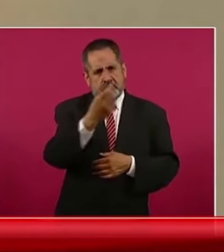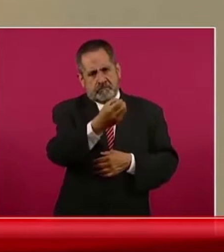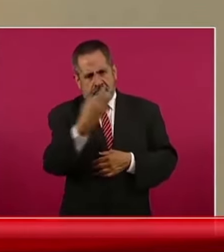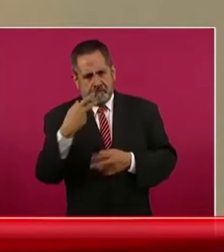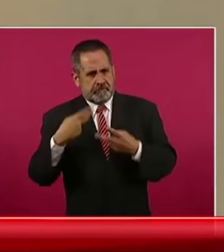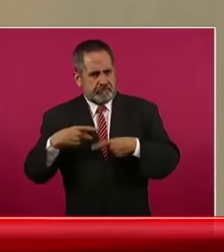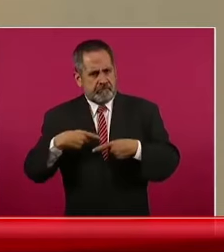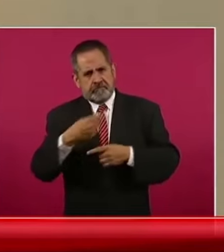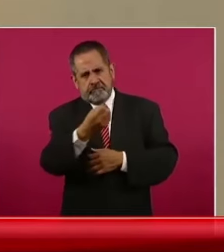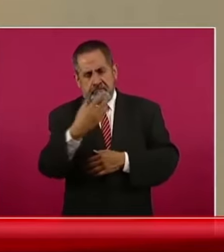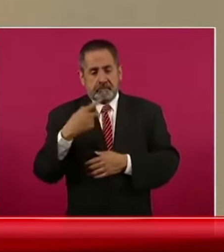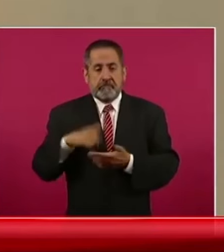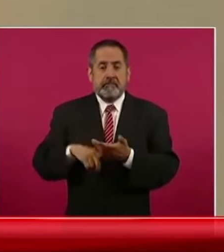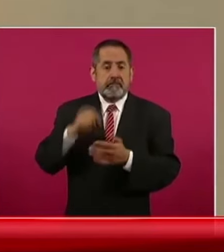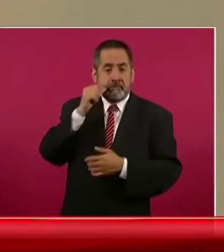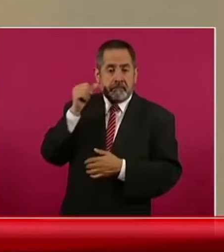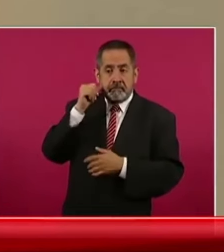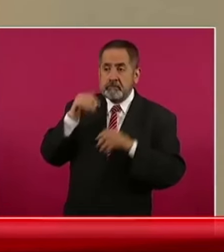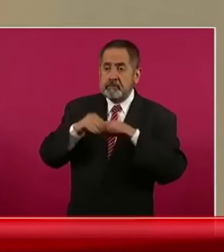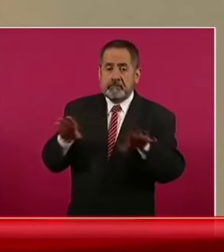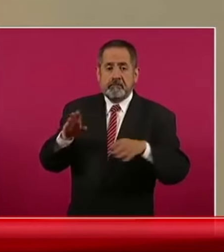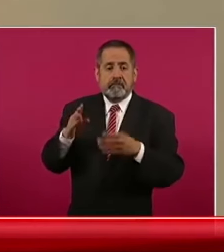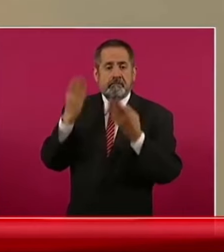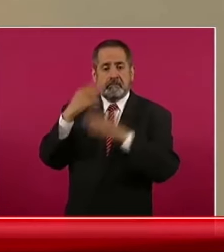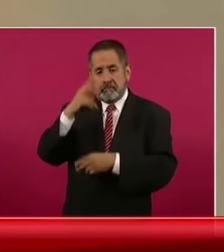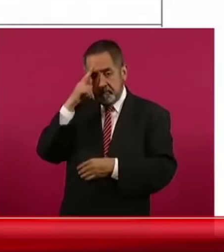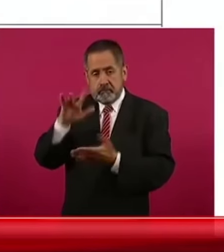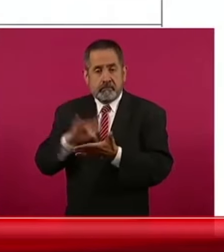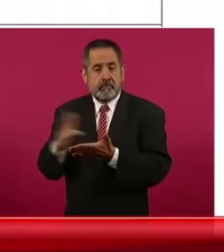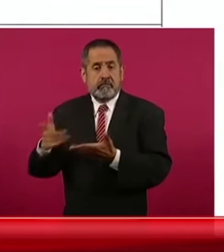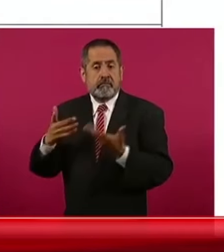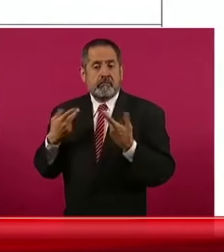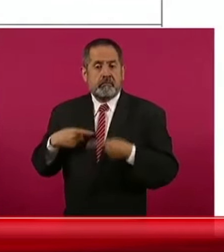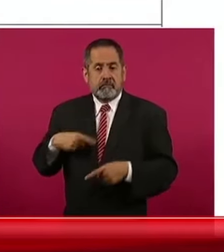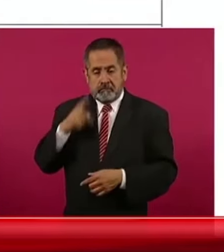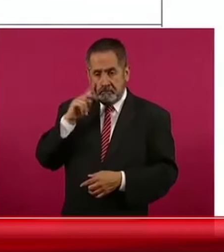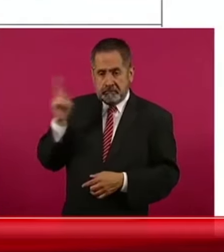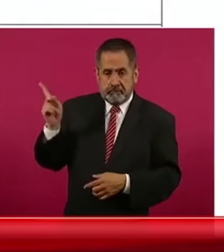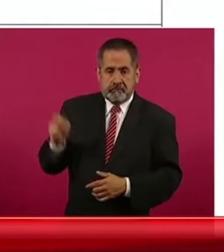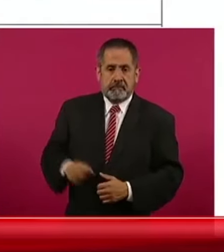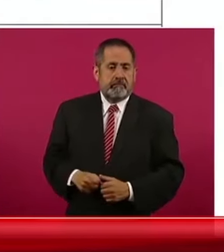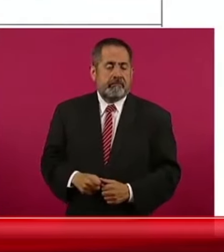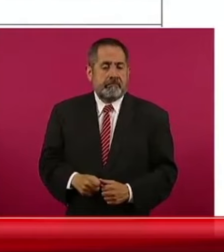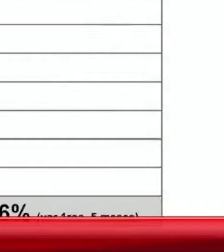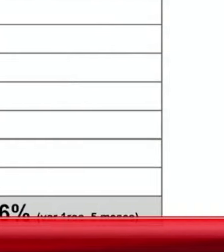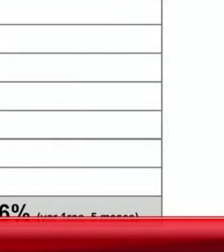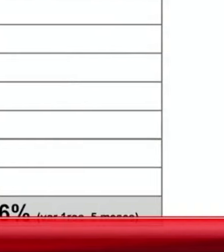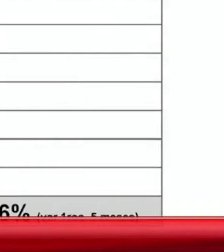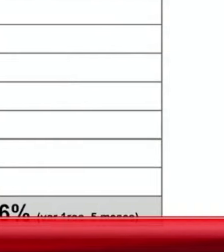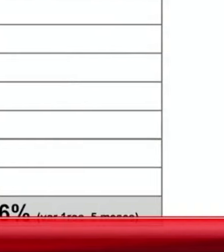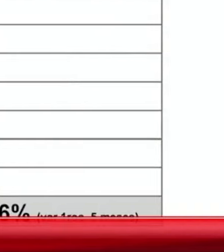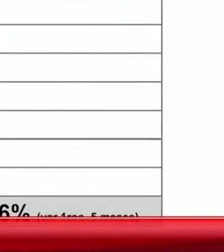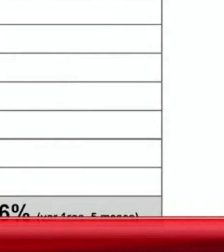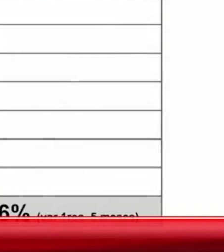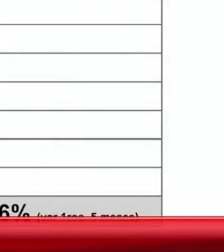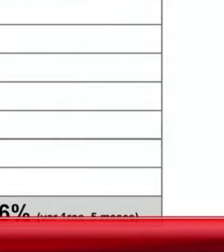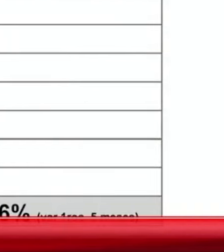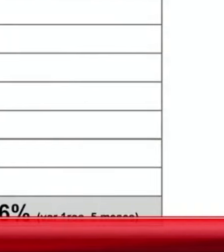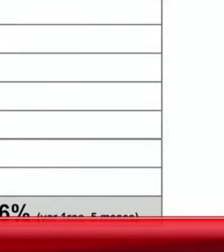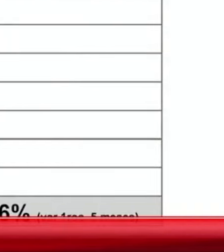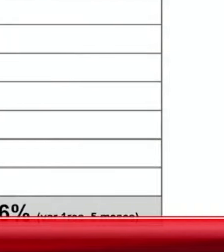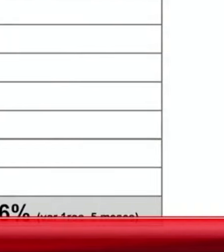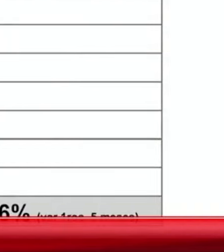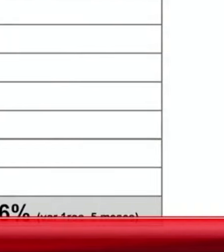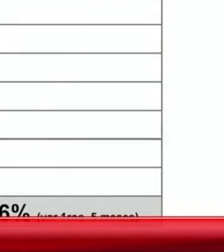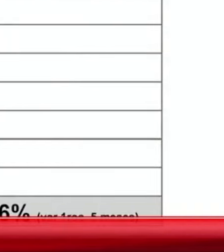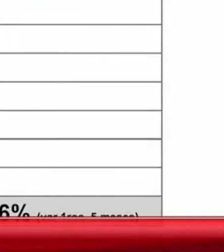de abril. Agradecer a nuestros paisanos que viven en el extranjero, ya que estos envíos siguen aumentando. En el